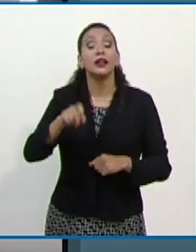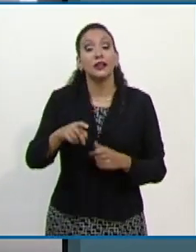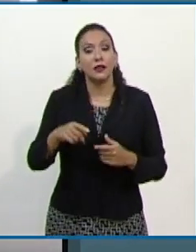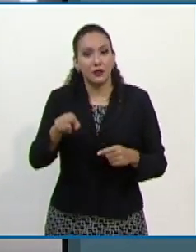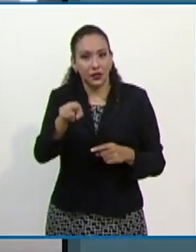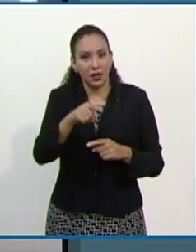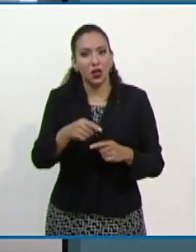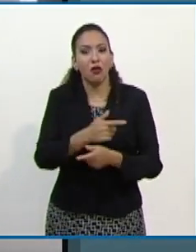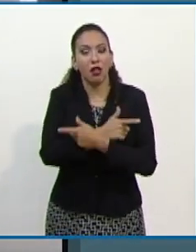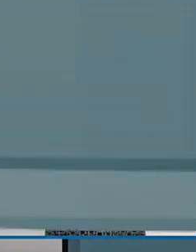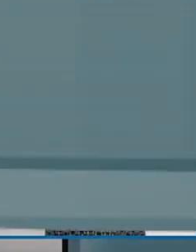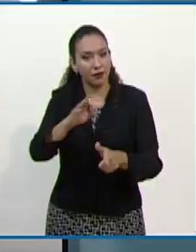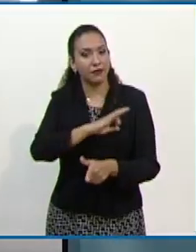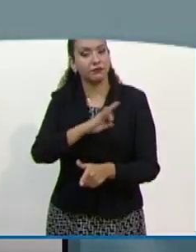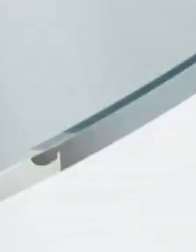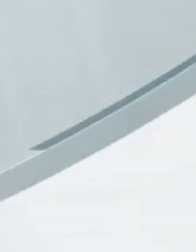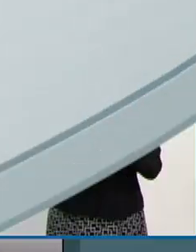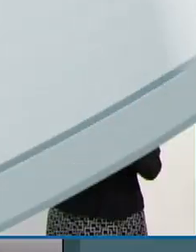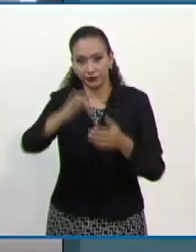su libertad.